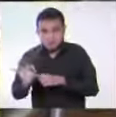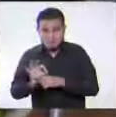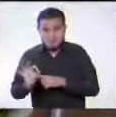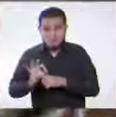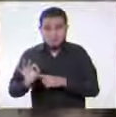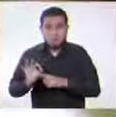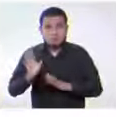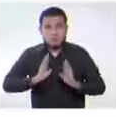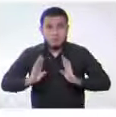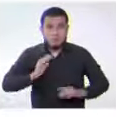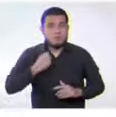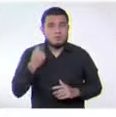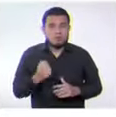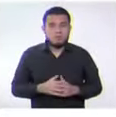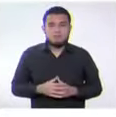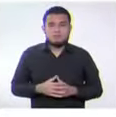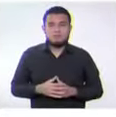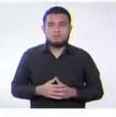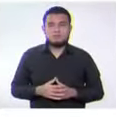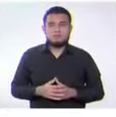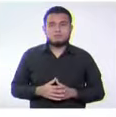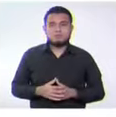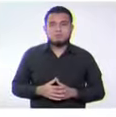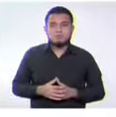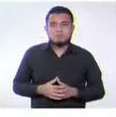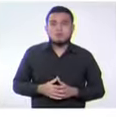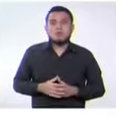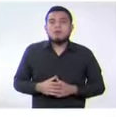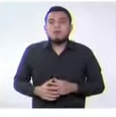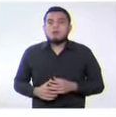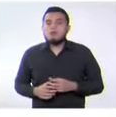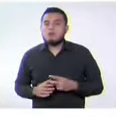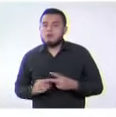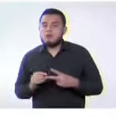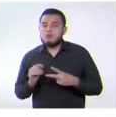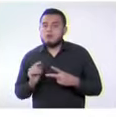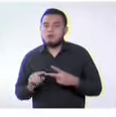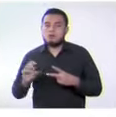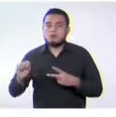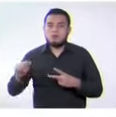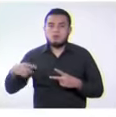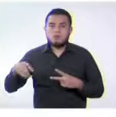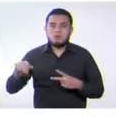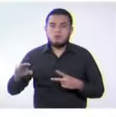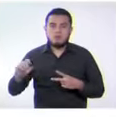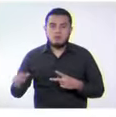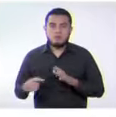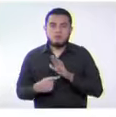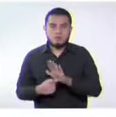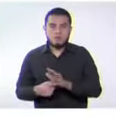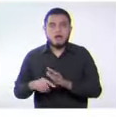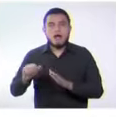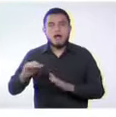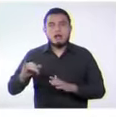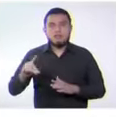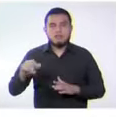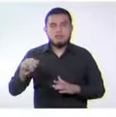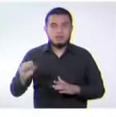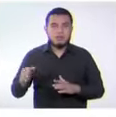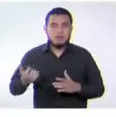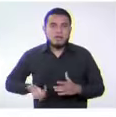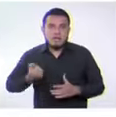fisiológico importante. Los lípidos saponificables se caracterizan por su presencia de ácidos grasos en su